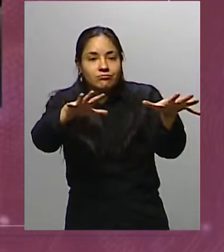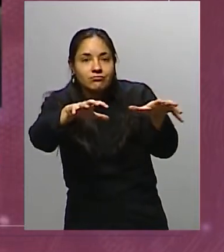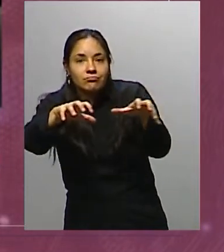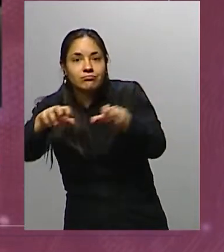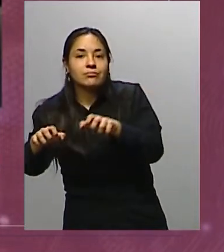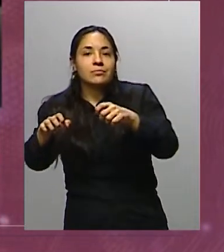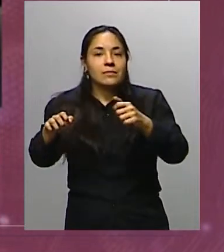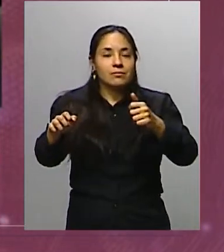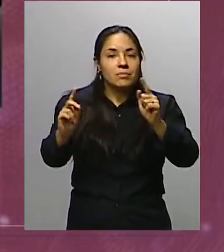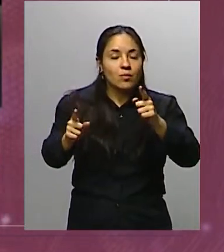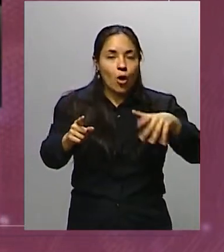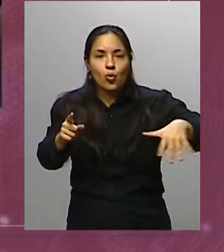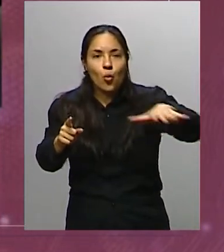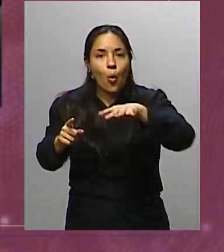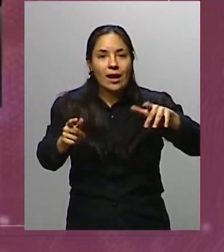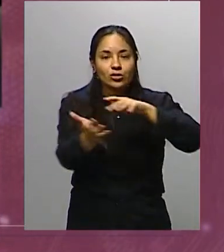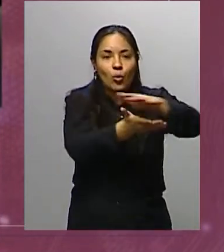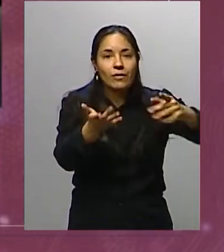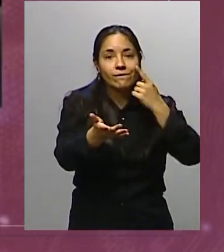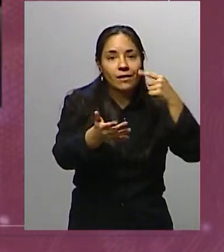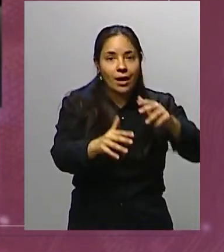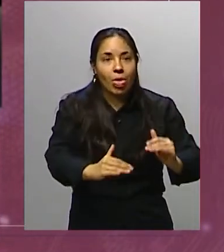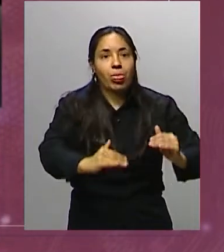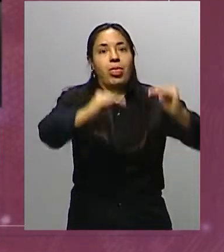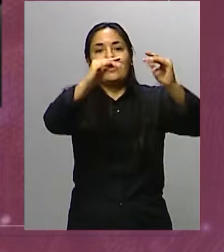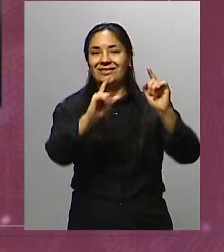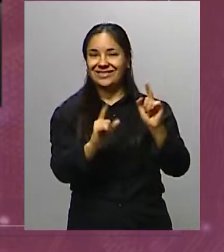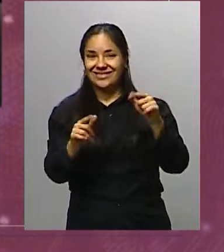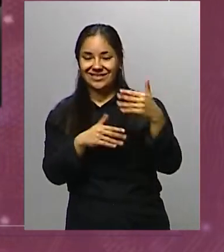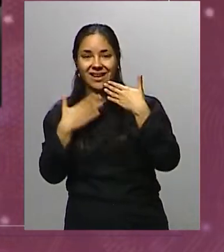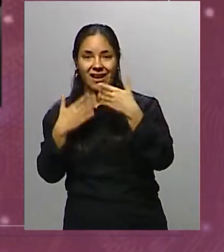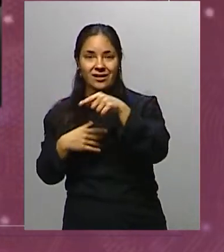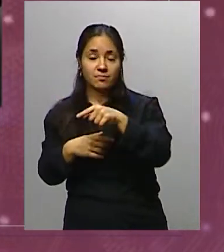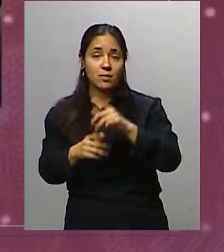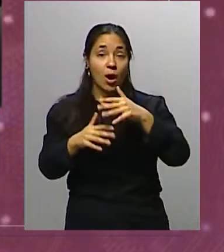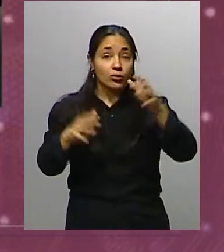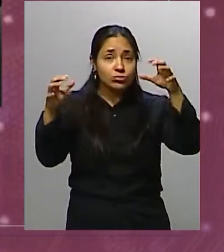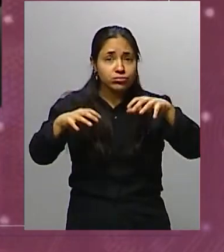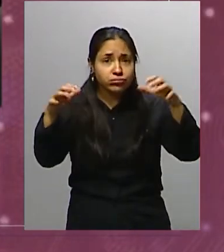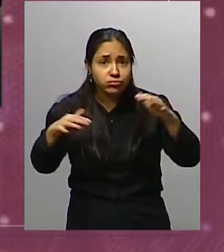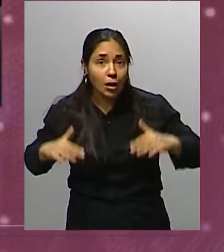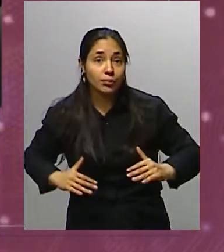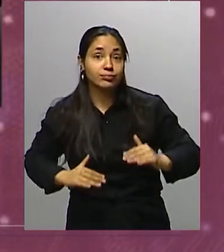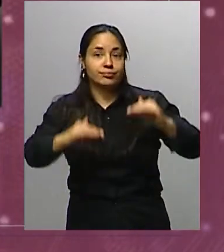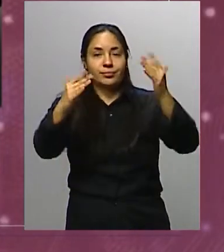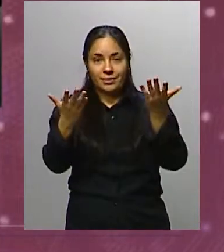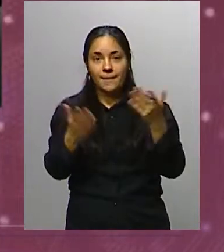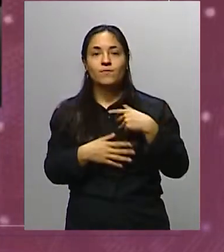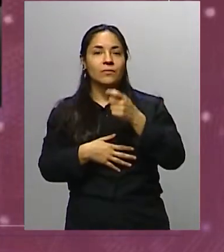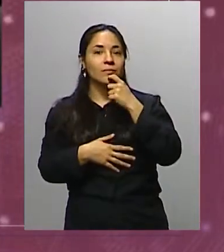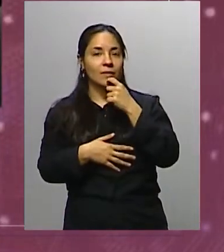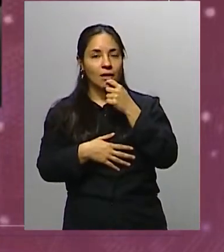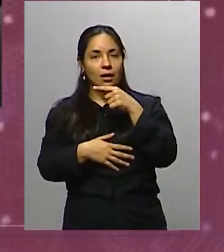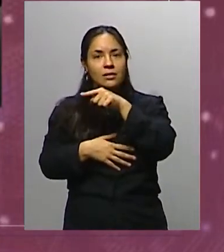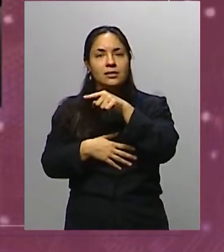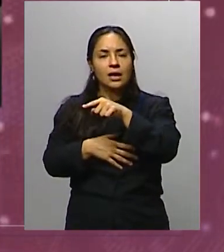verano, bueno, aparecen sectores de inundación y se nos inundan lugares. Ahora, si vamos al origen de la cuenca, de dónde